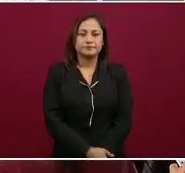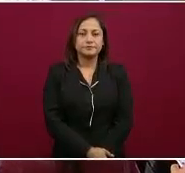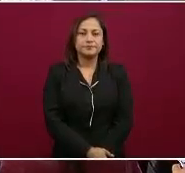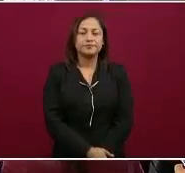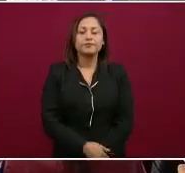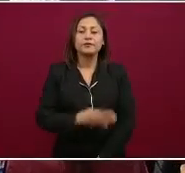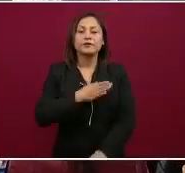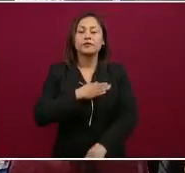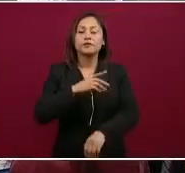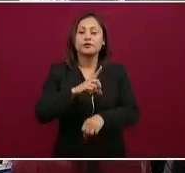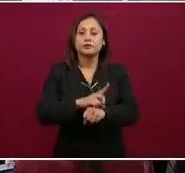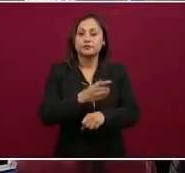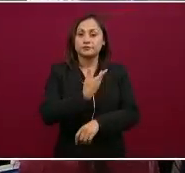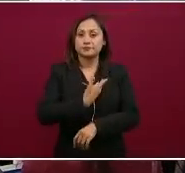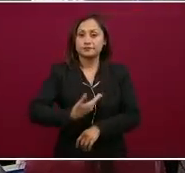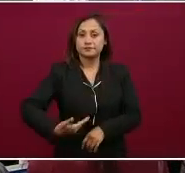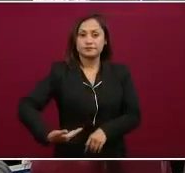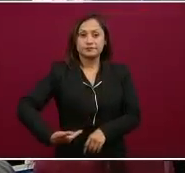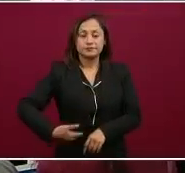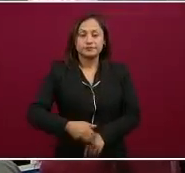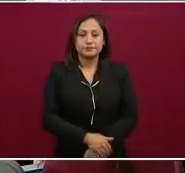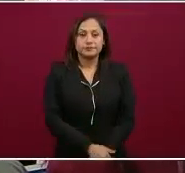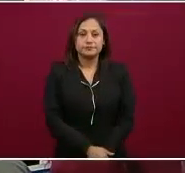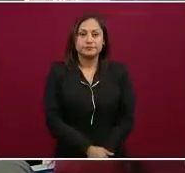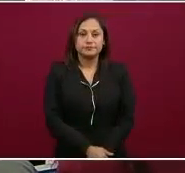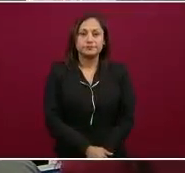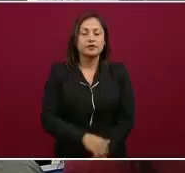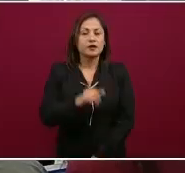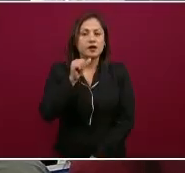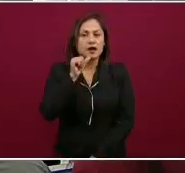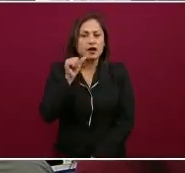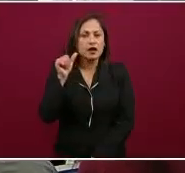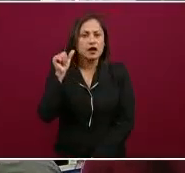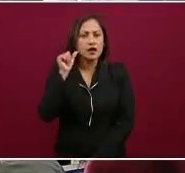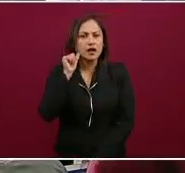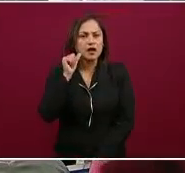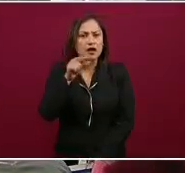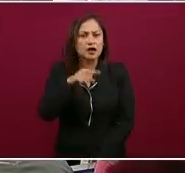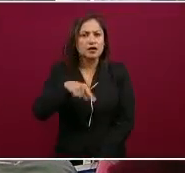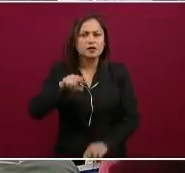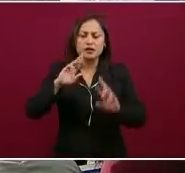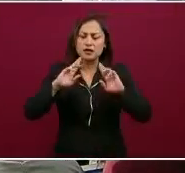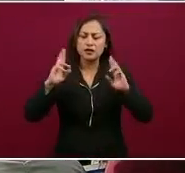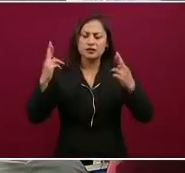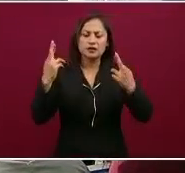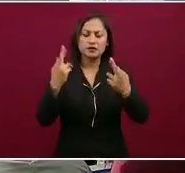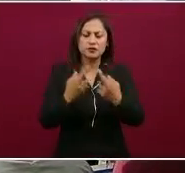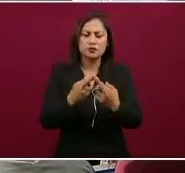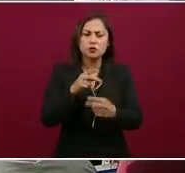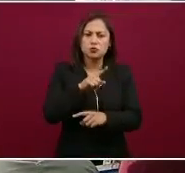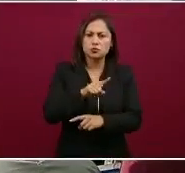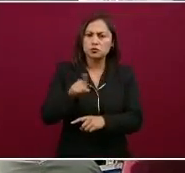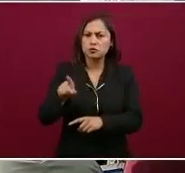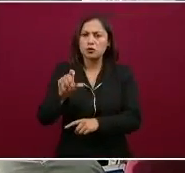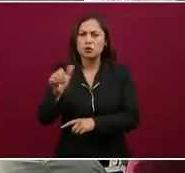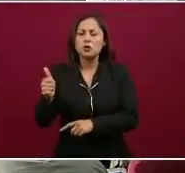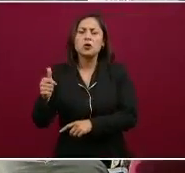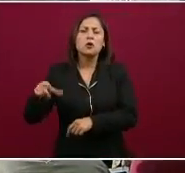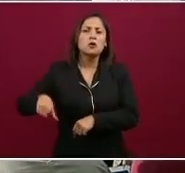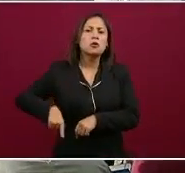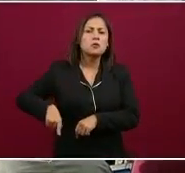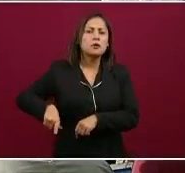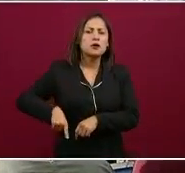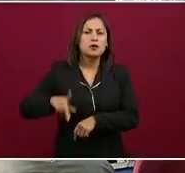Buenos días, presidente. Ayer se reunió con 10 gobernadores del PAN. ¿Nos podría decir cuáles son las